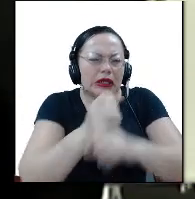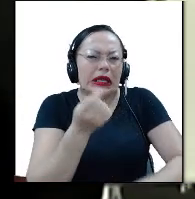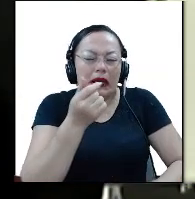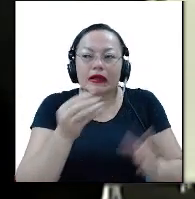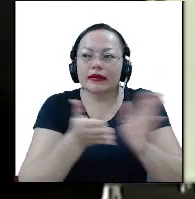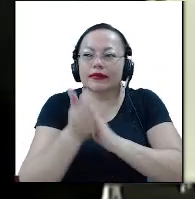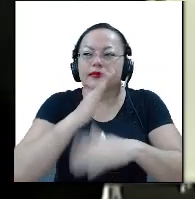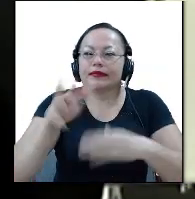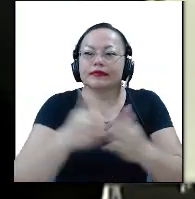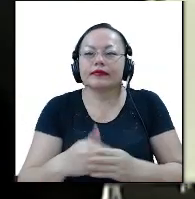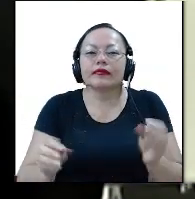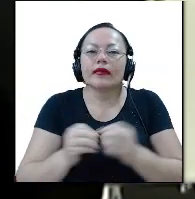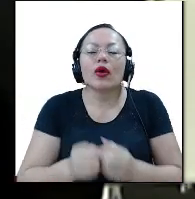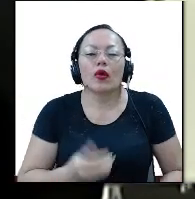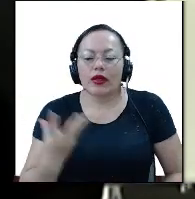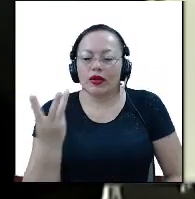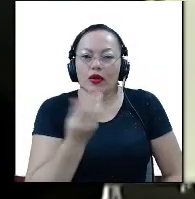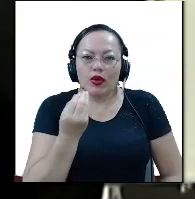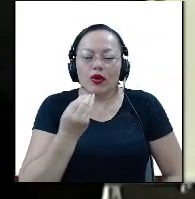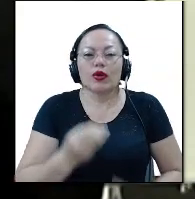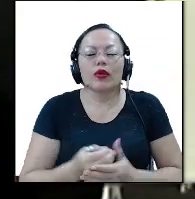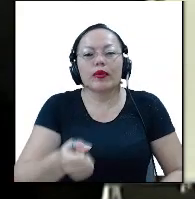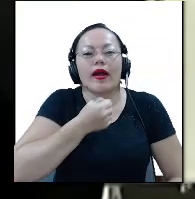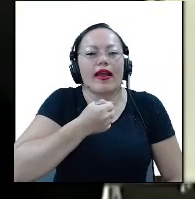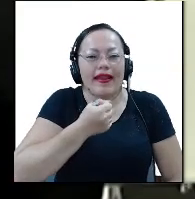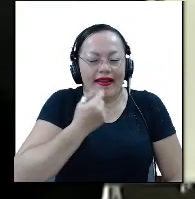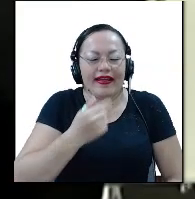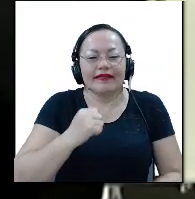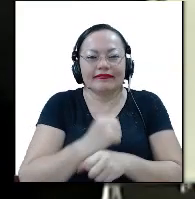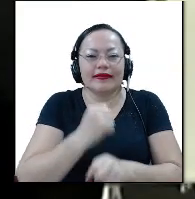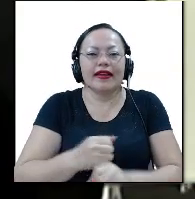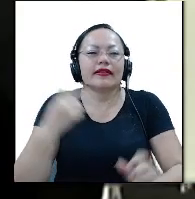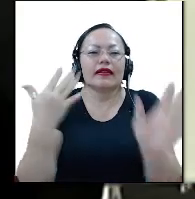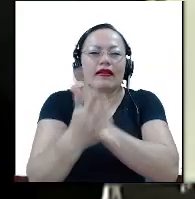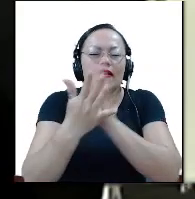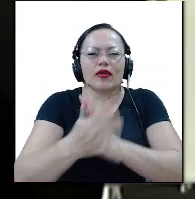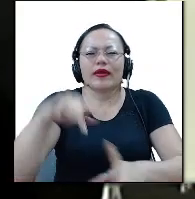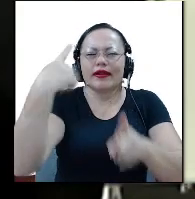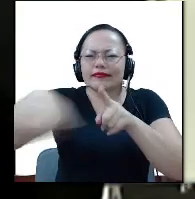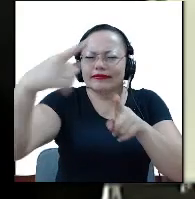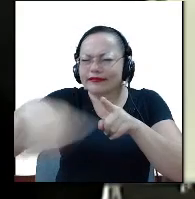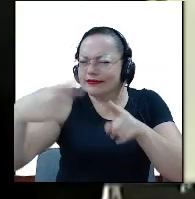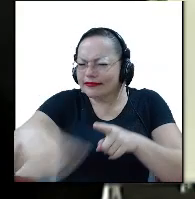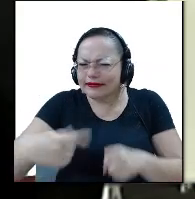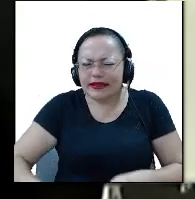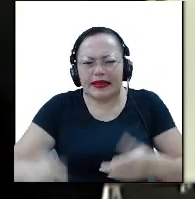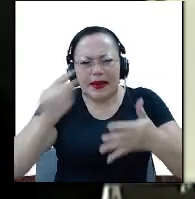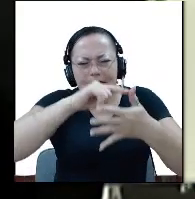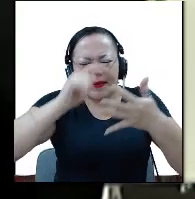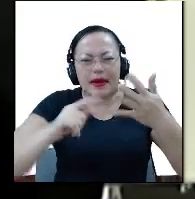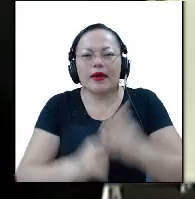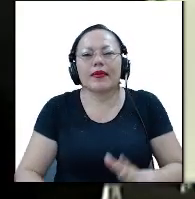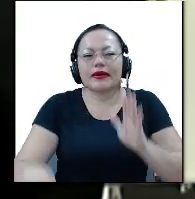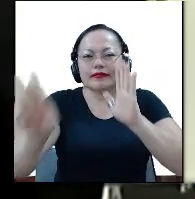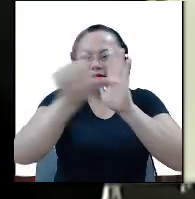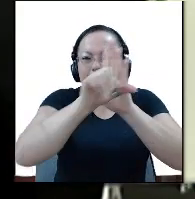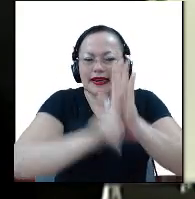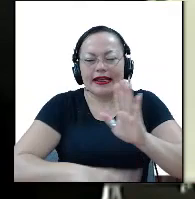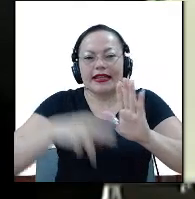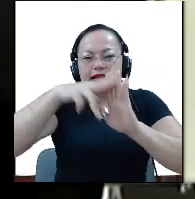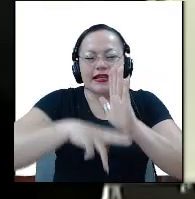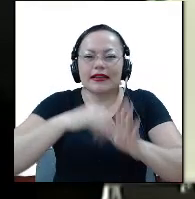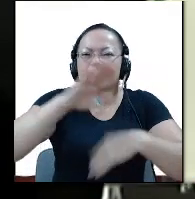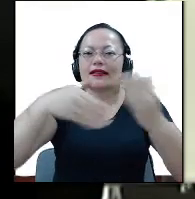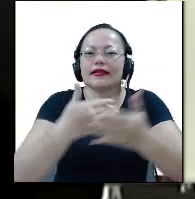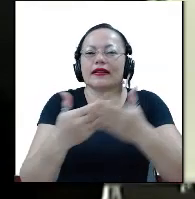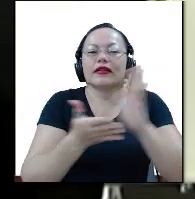a través de su jefatura de prensa que dio a conocer las diferentes normas para